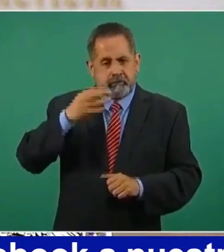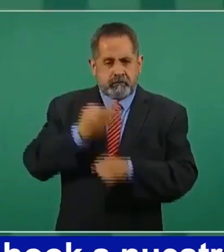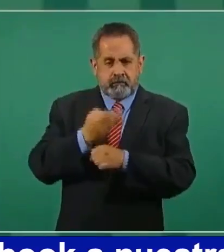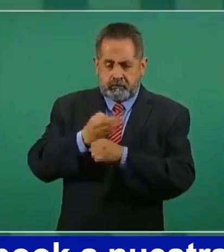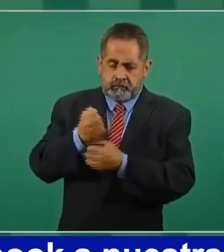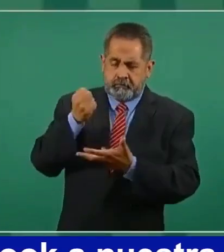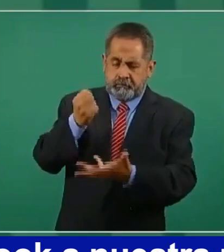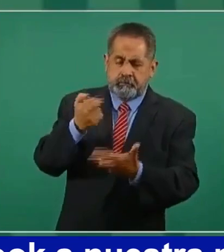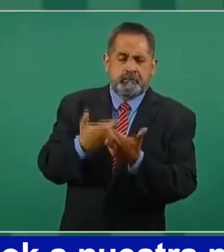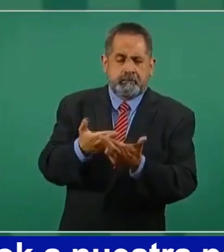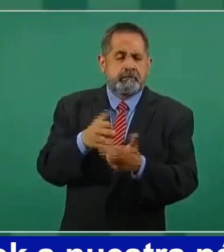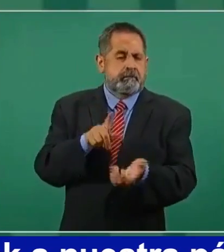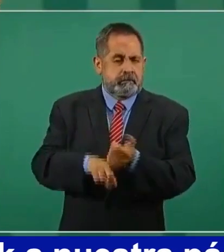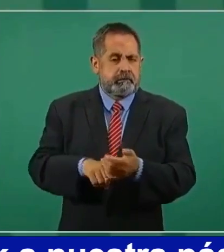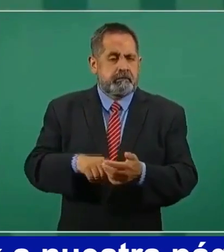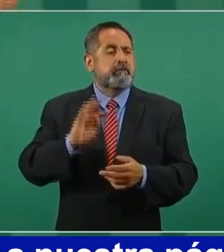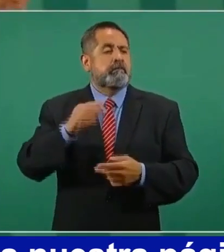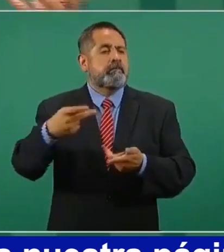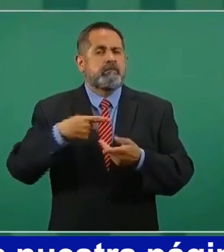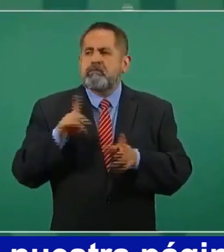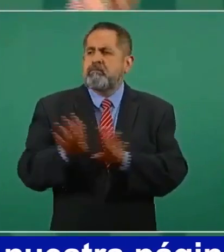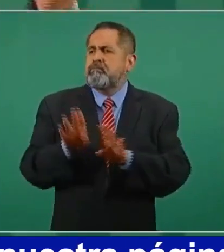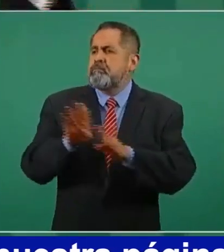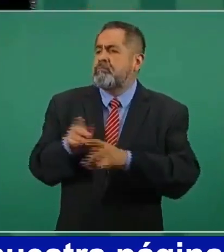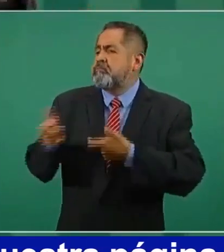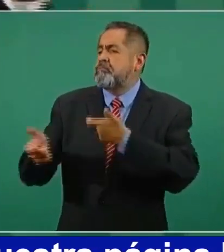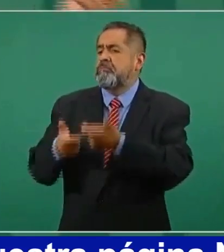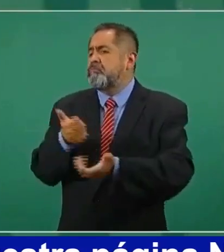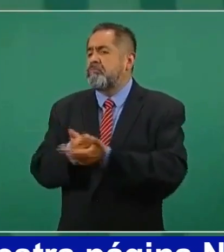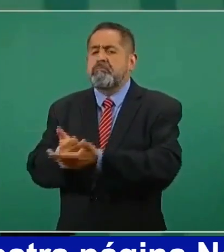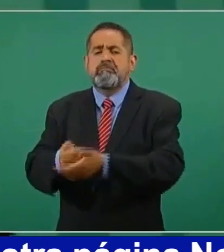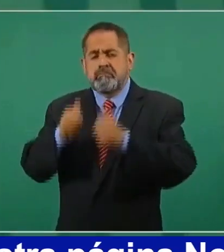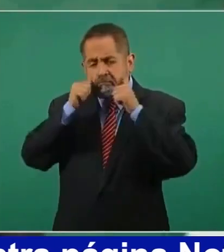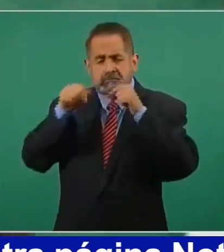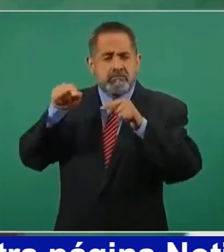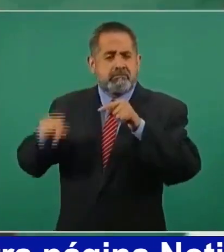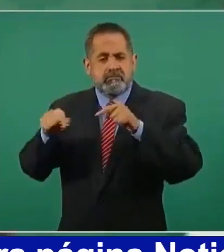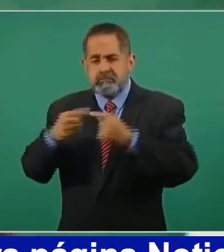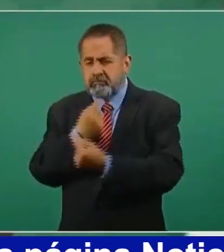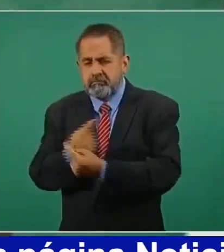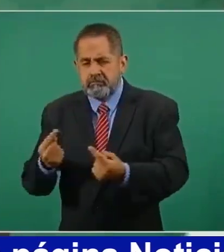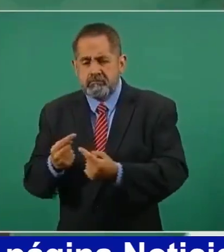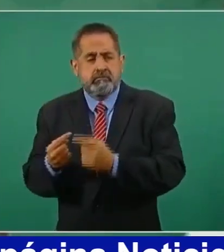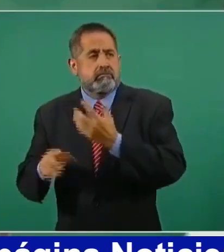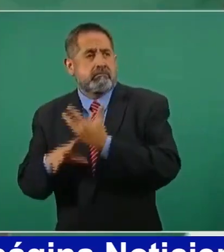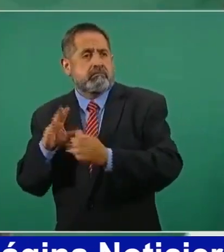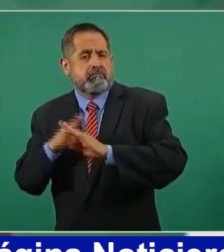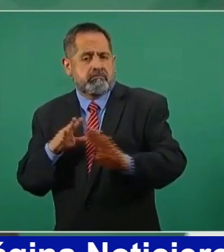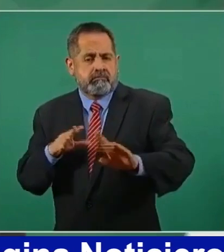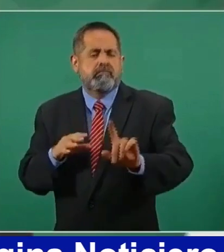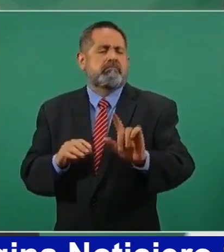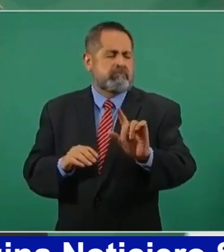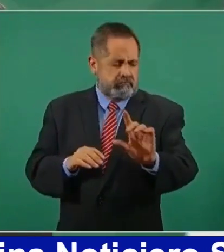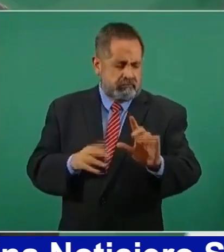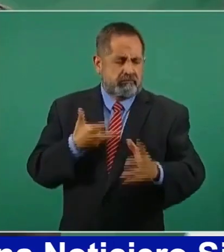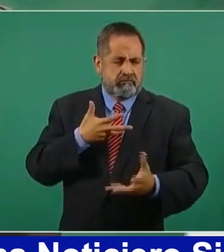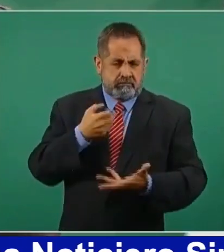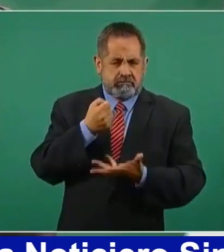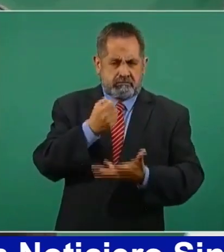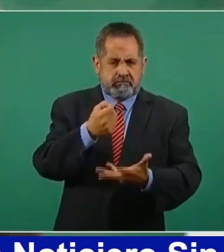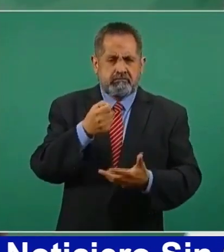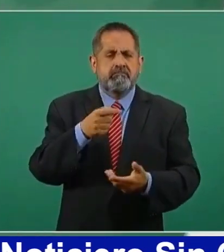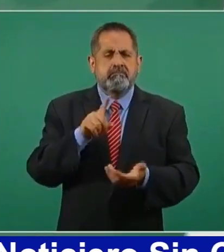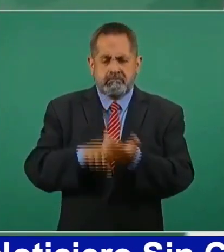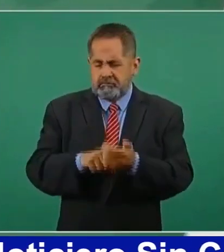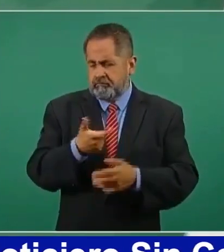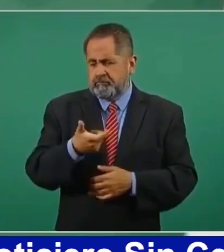Cuando nos dicen, a ver, ¿cómo se van a atender a los niños migrantes? Pues vamos a